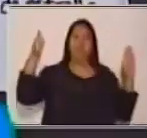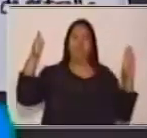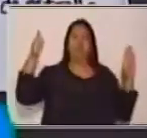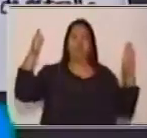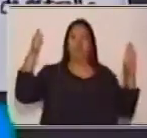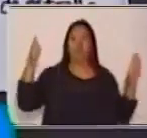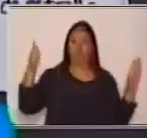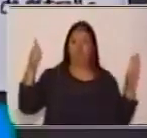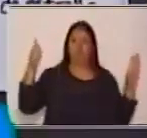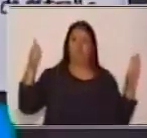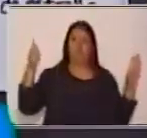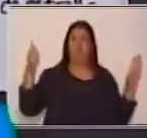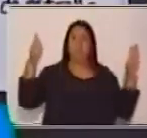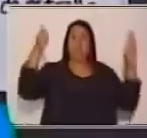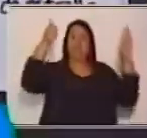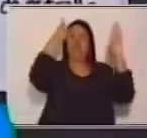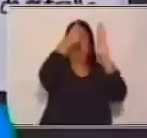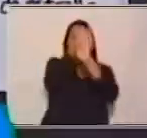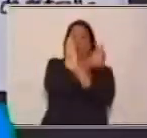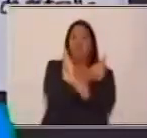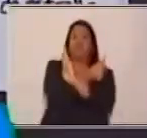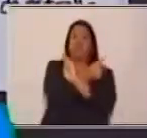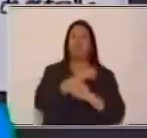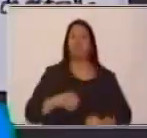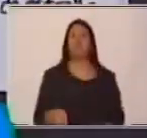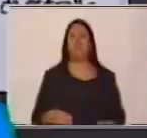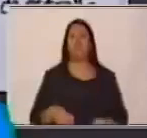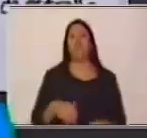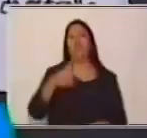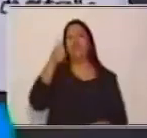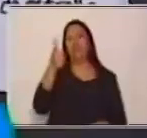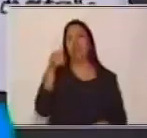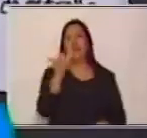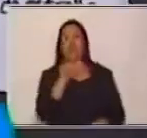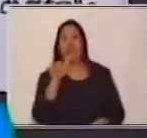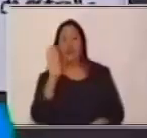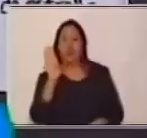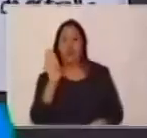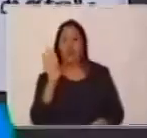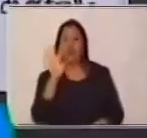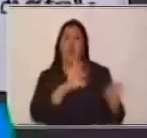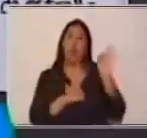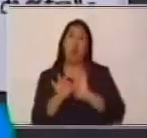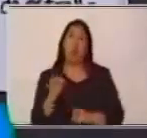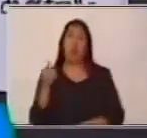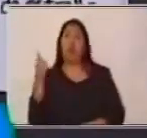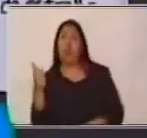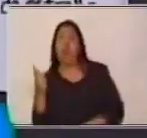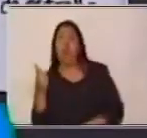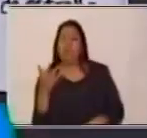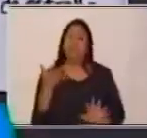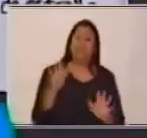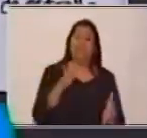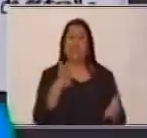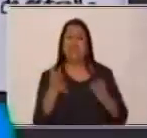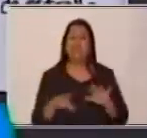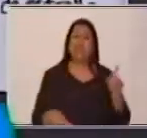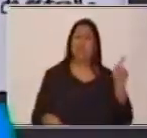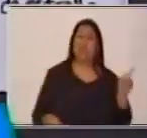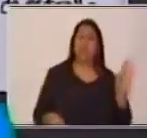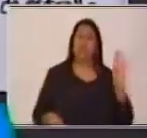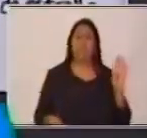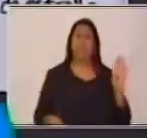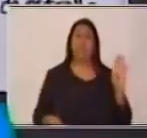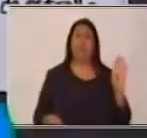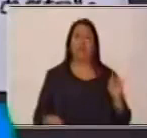A así como B, A igual que B, o A parece B. Y al momento